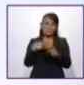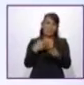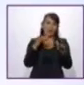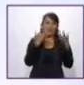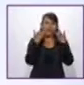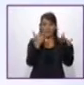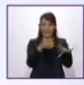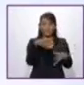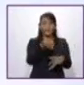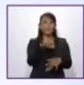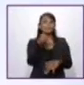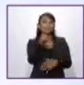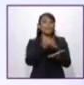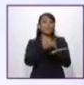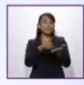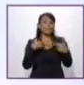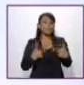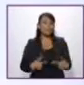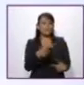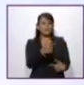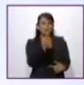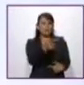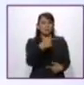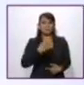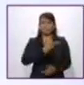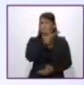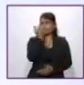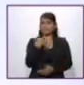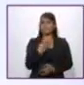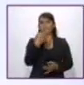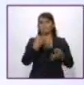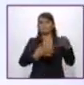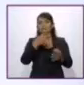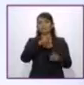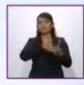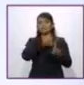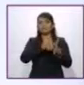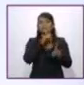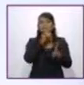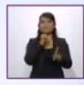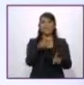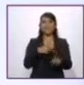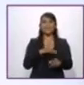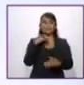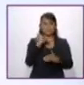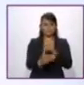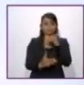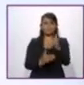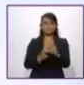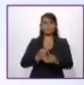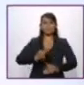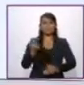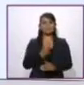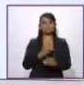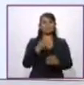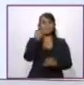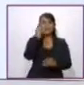Derechos Humanos todavía no sabes ese significado. No hay que juzgar, amigo. Hay que tender una mano para seguir avanzando.